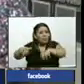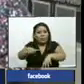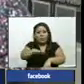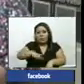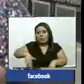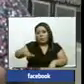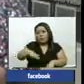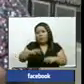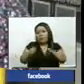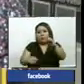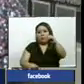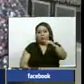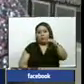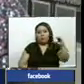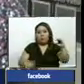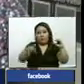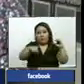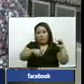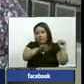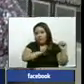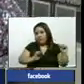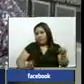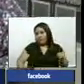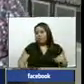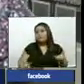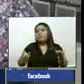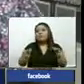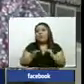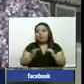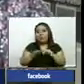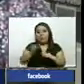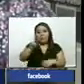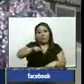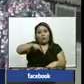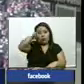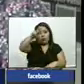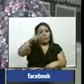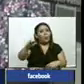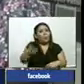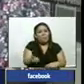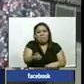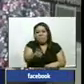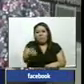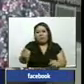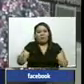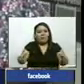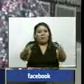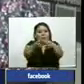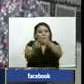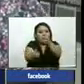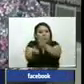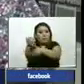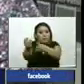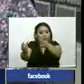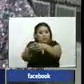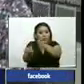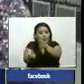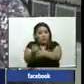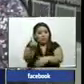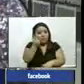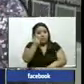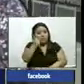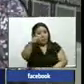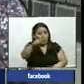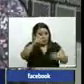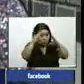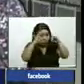zona occidental de nuestro territorio, tanto al norte como sobre la cadena volcánica. A esta hora de la noche vemos que la